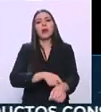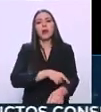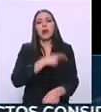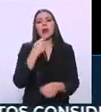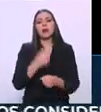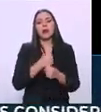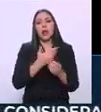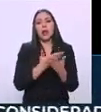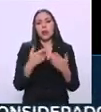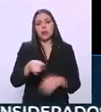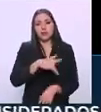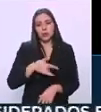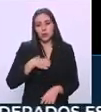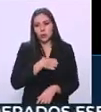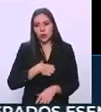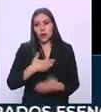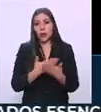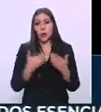Ahora, el reto es grande.